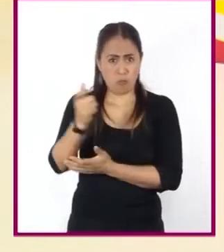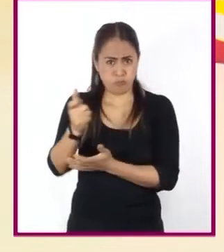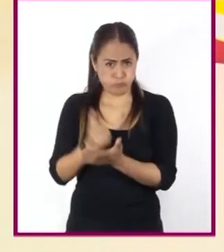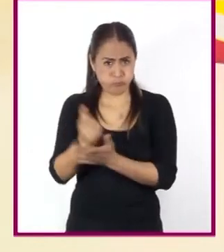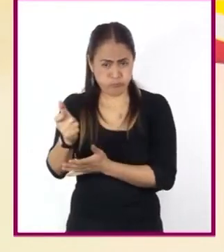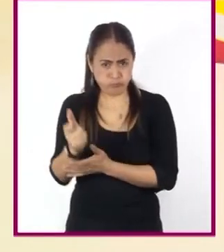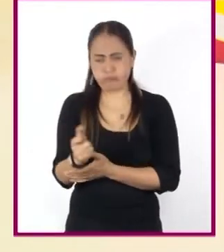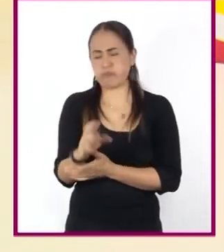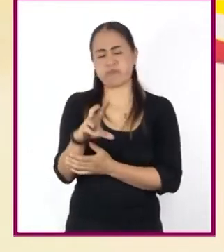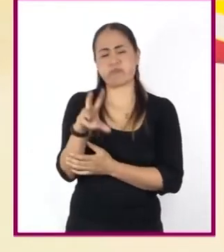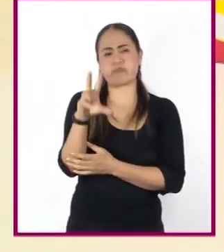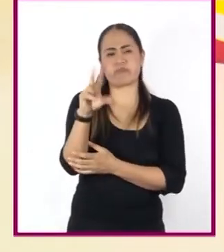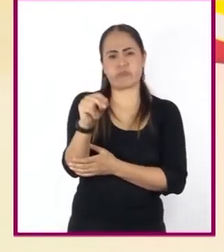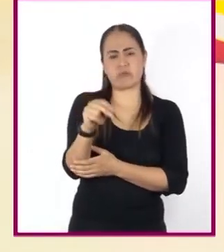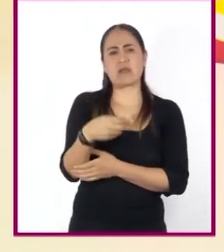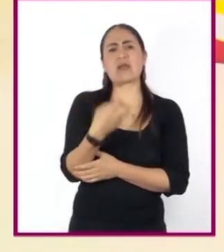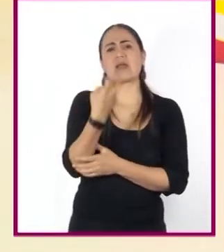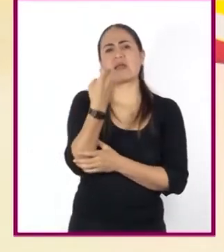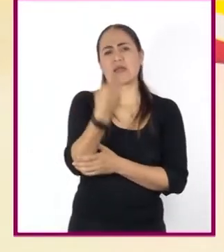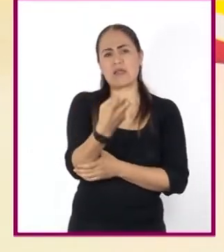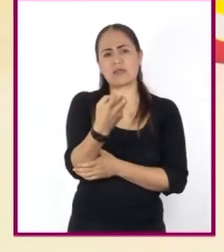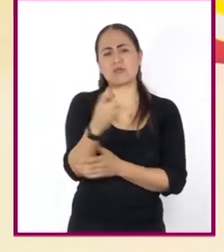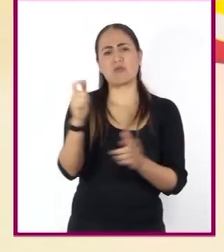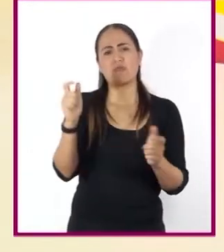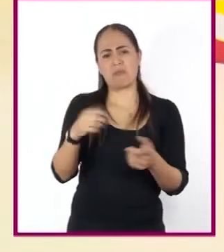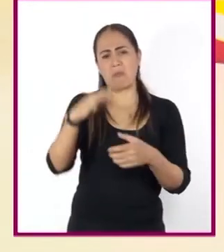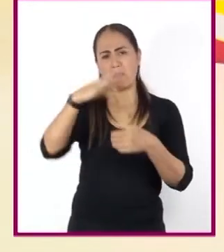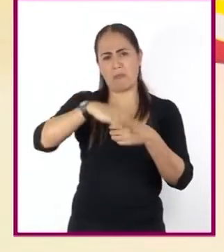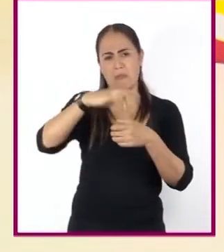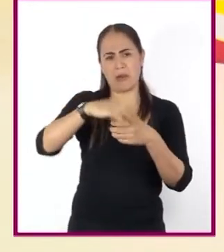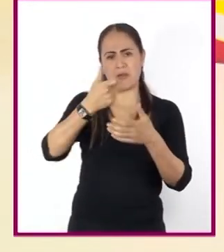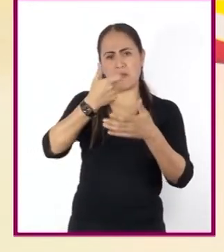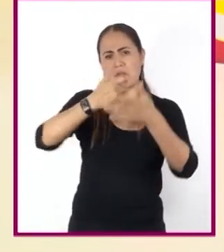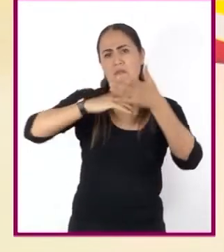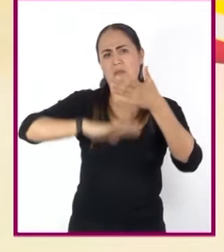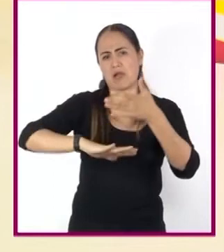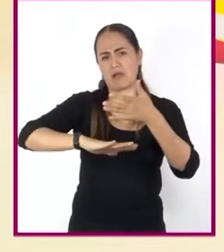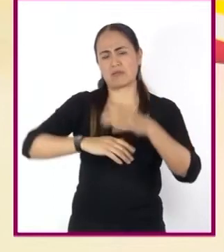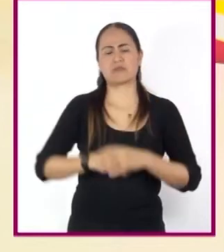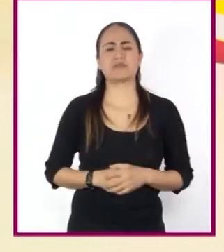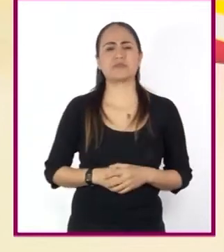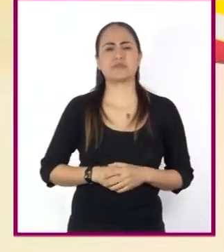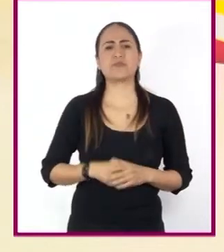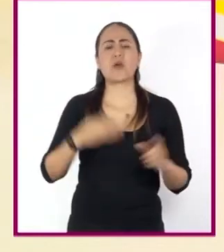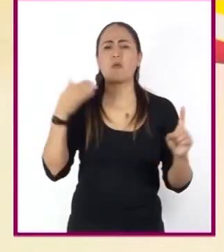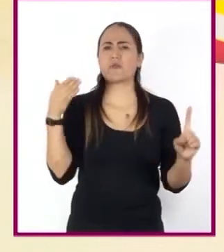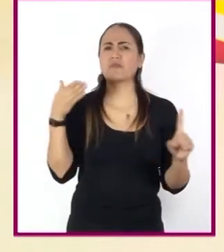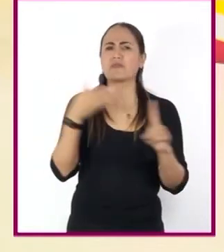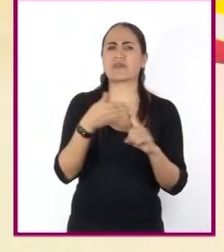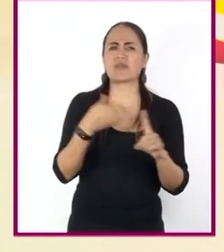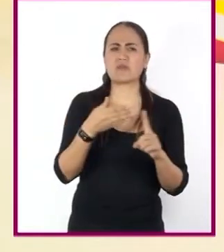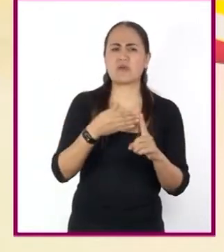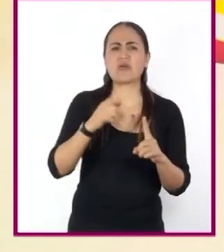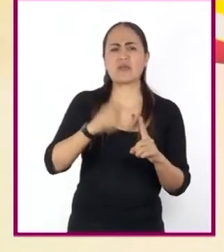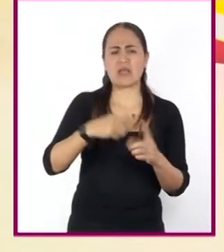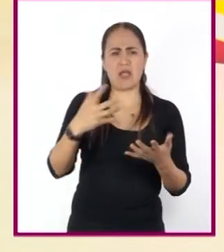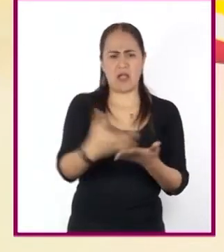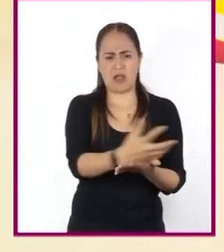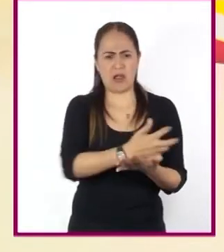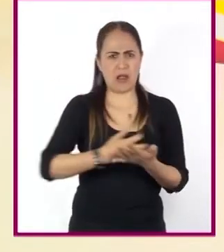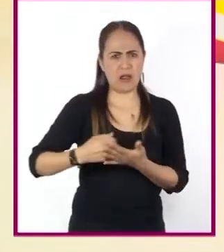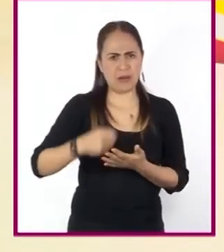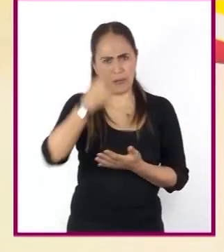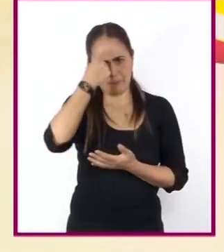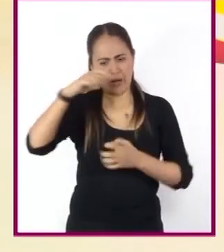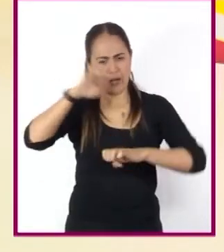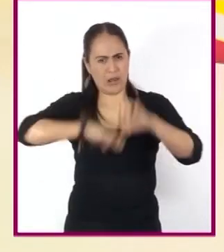trajo como consecuencia la reducción del precio considerablemente. Así pues, el objetivo era incrementar las ganancias para la